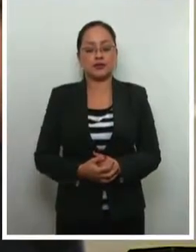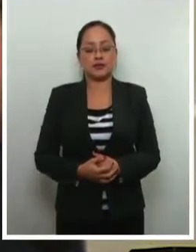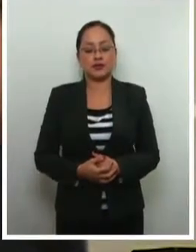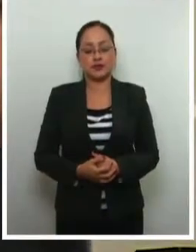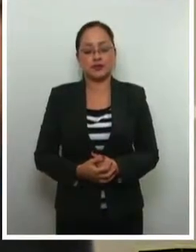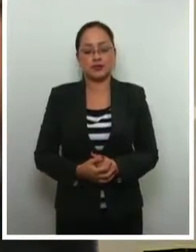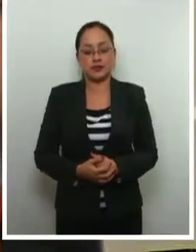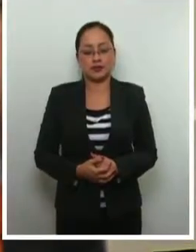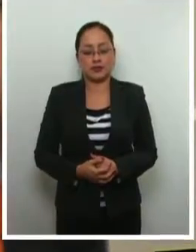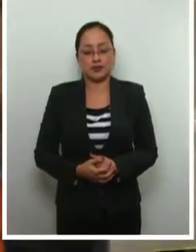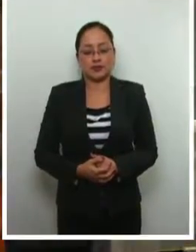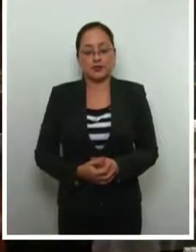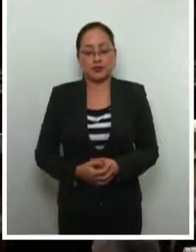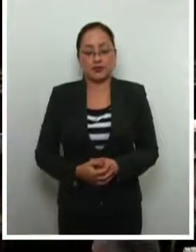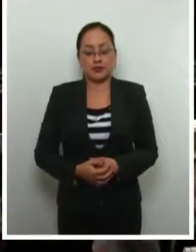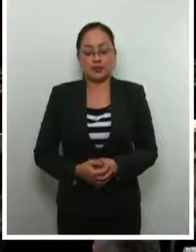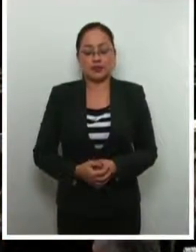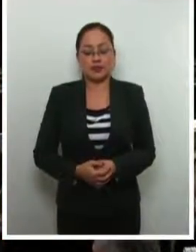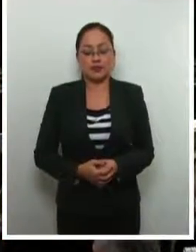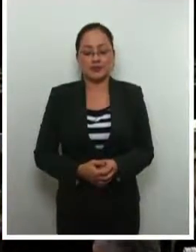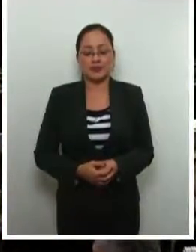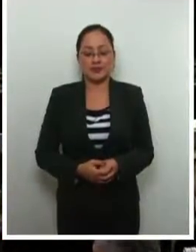Sí.